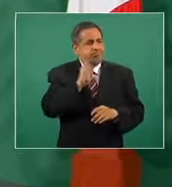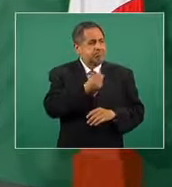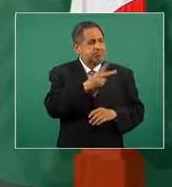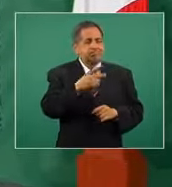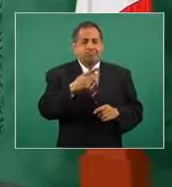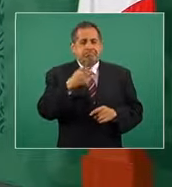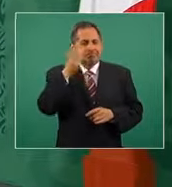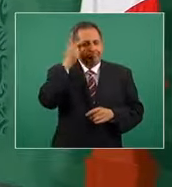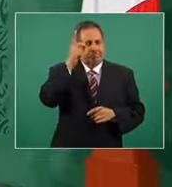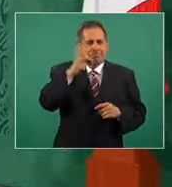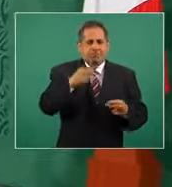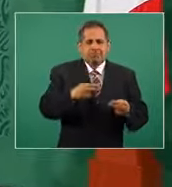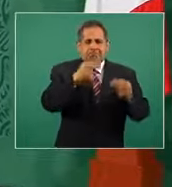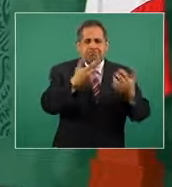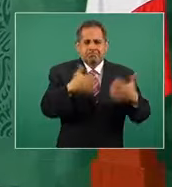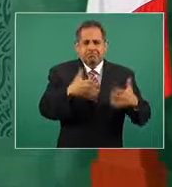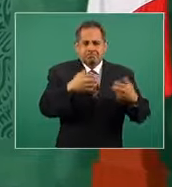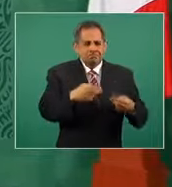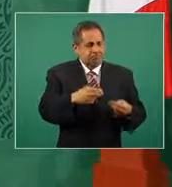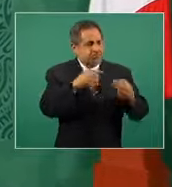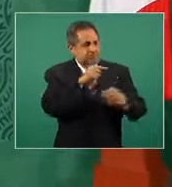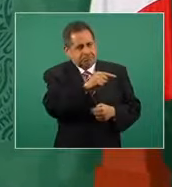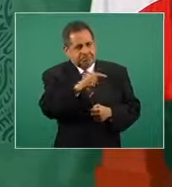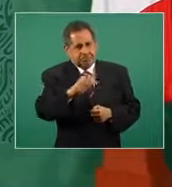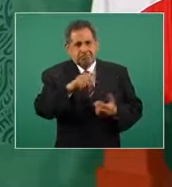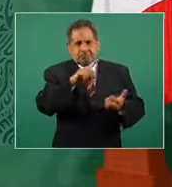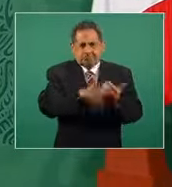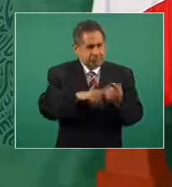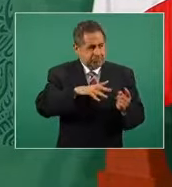empresarios que tienen